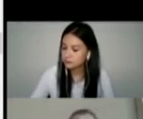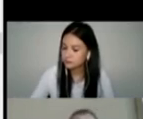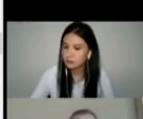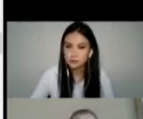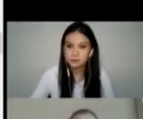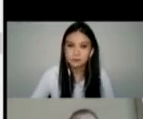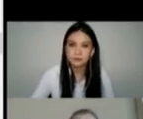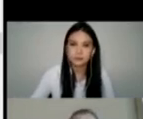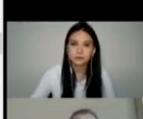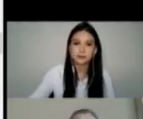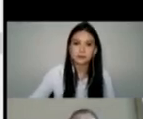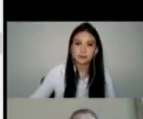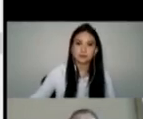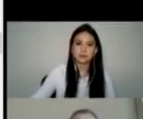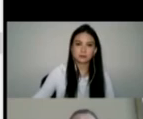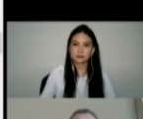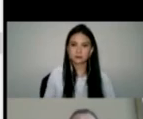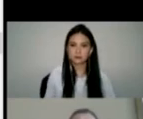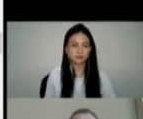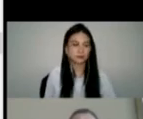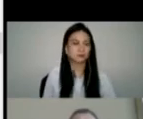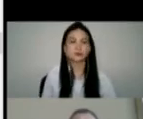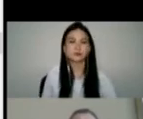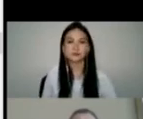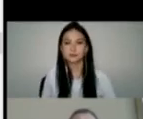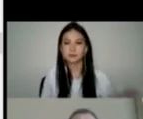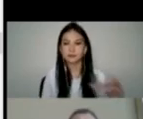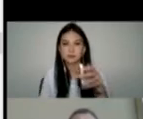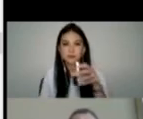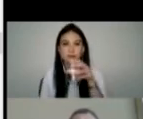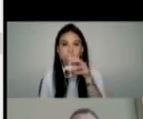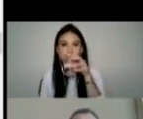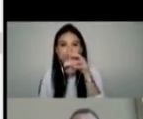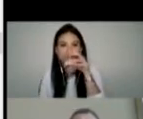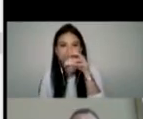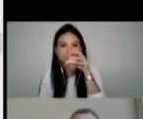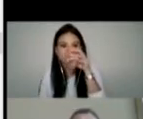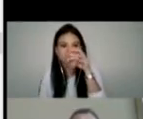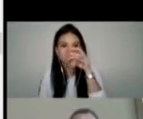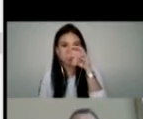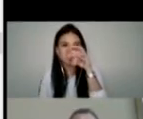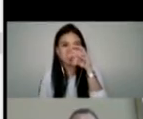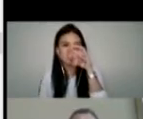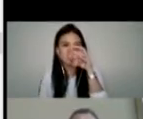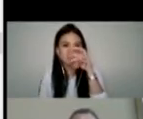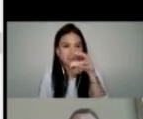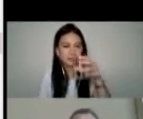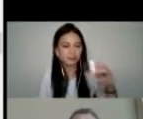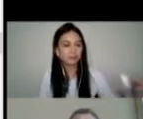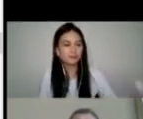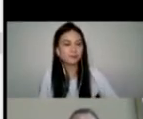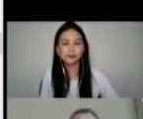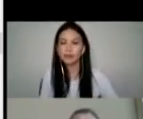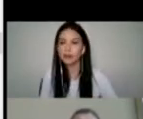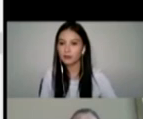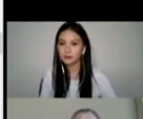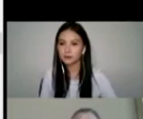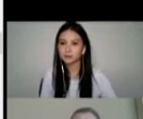herramienta que nos acerca, que facilita el conocimiento y que en específico, pues